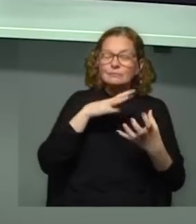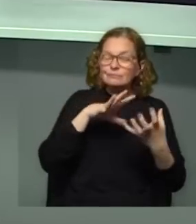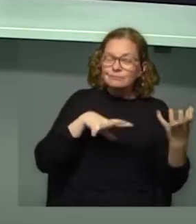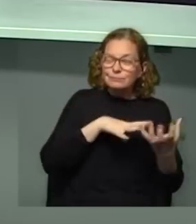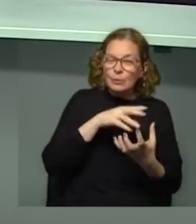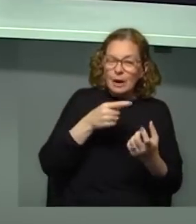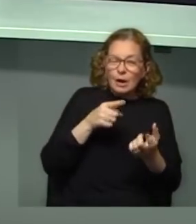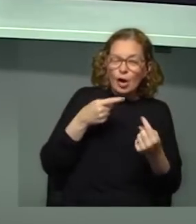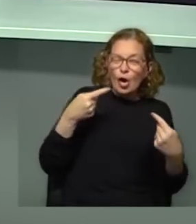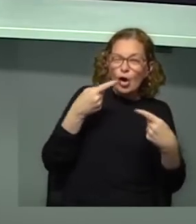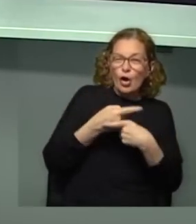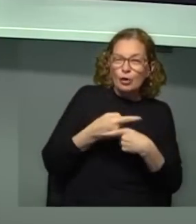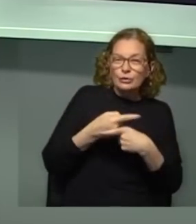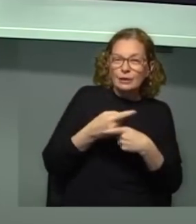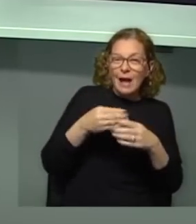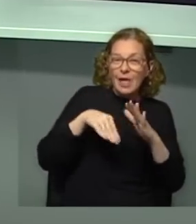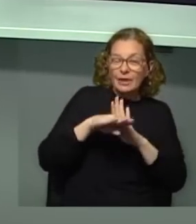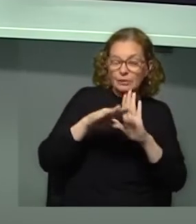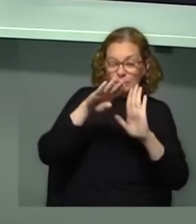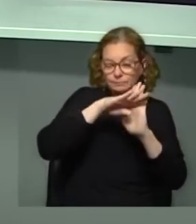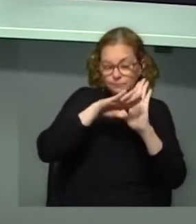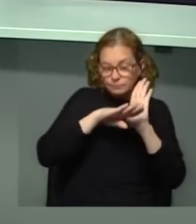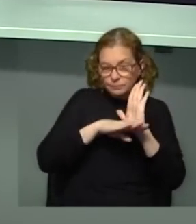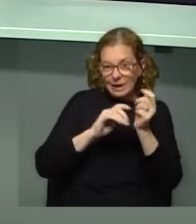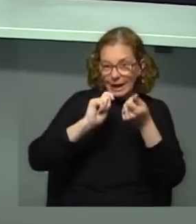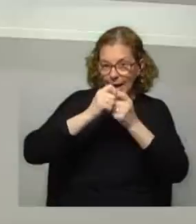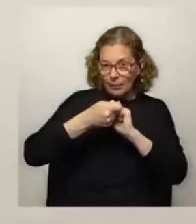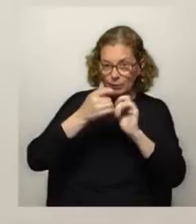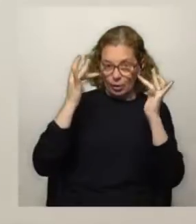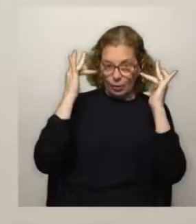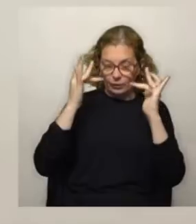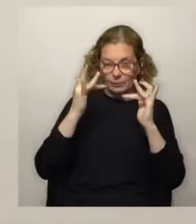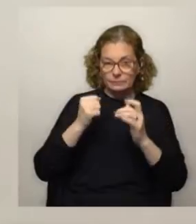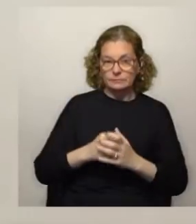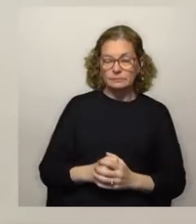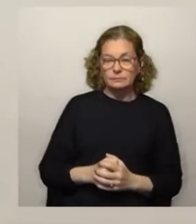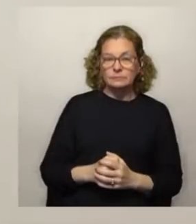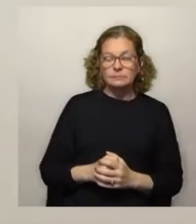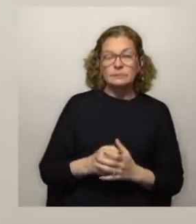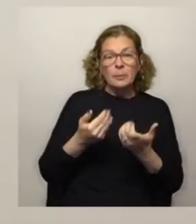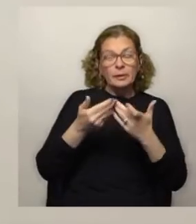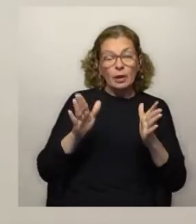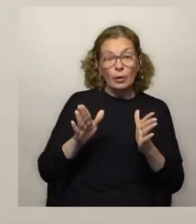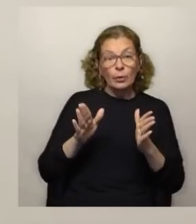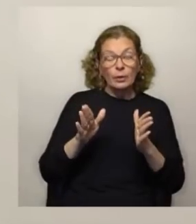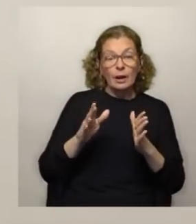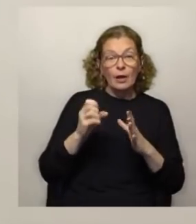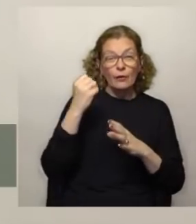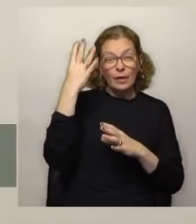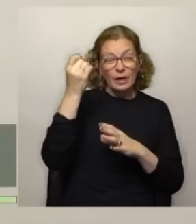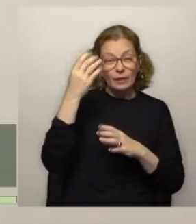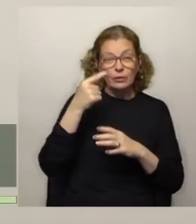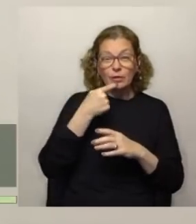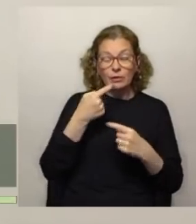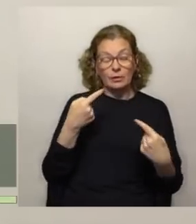en rechazo por el contenido o al contenido de la Reforma a partir de ahora la federación se